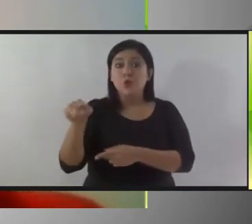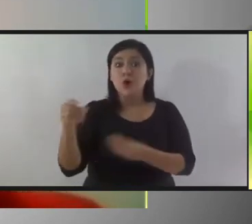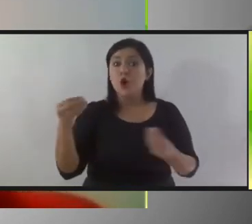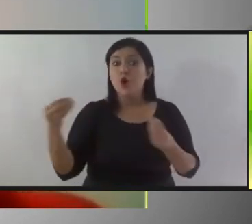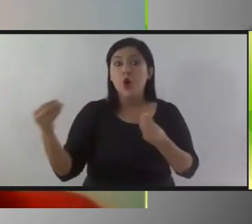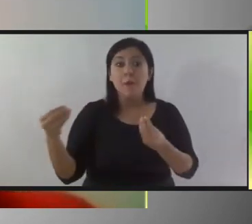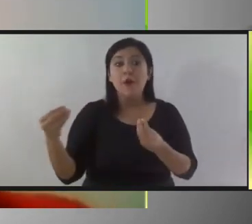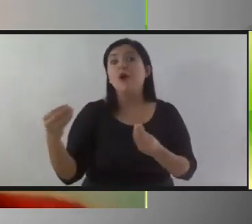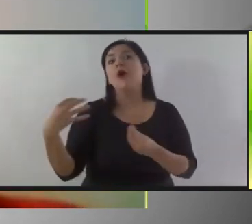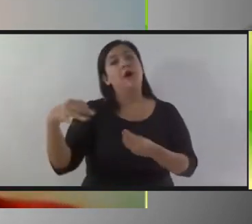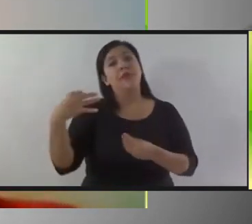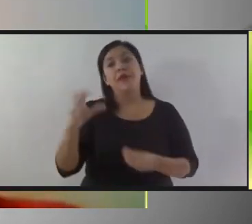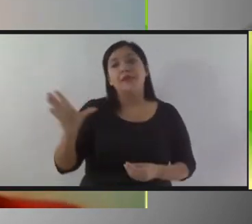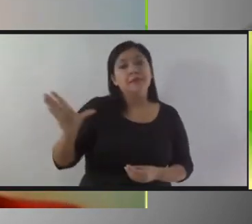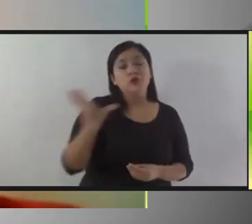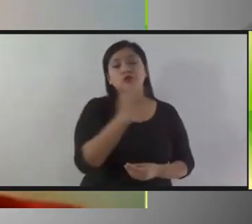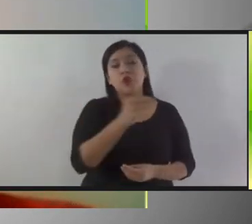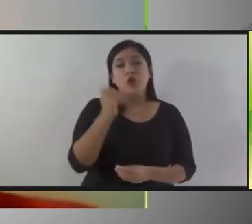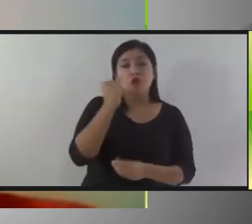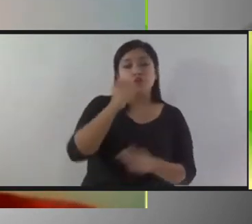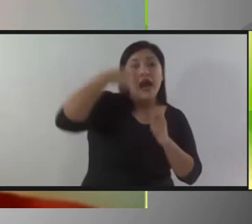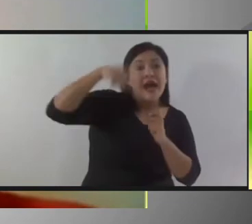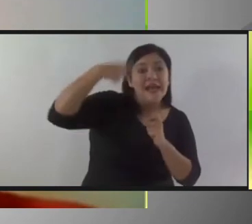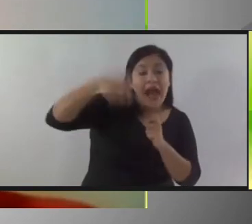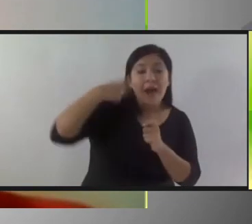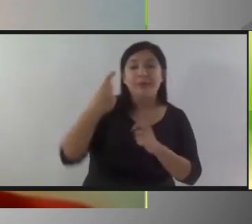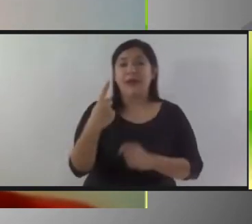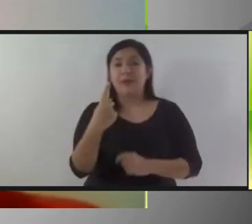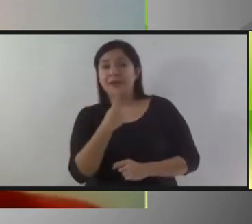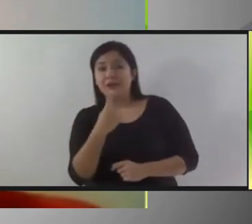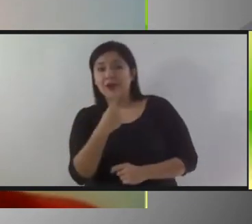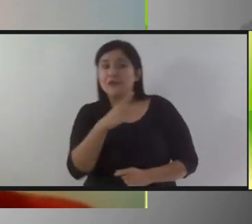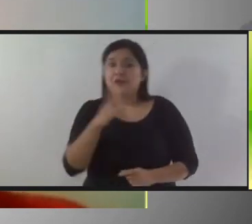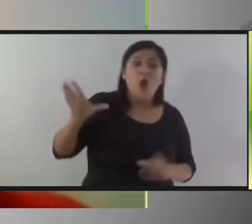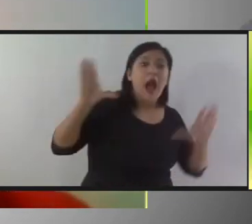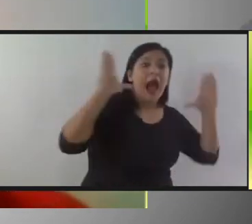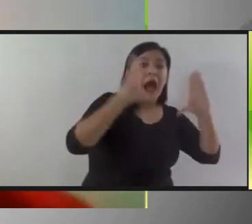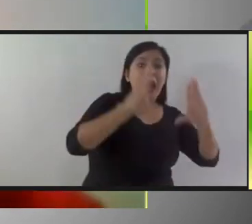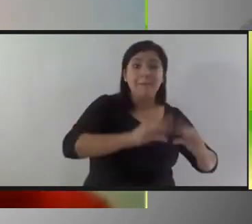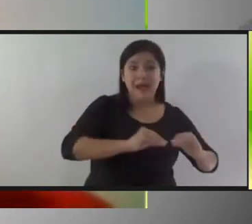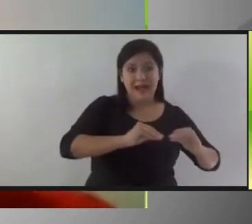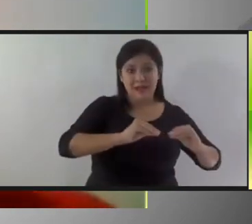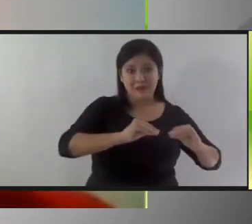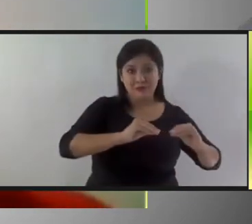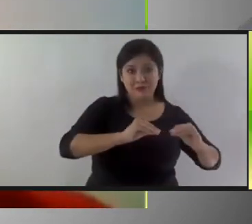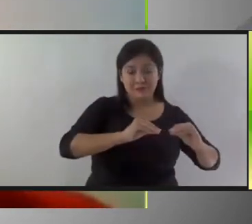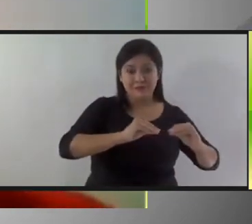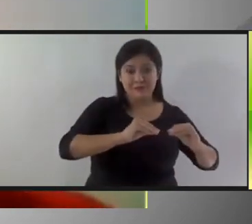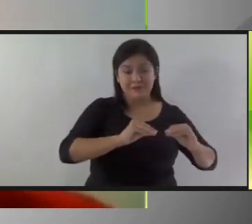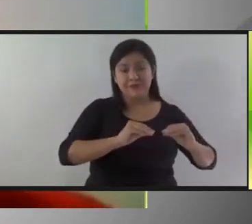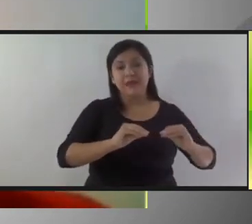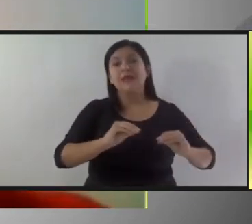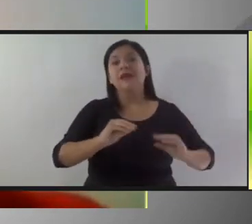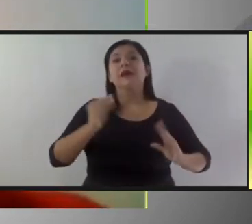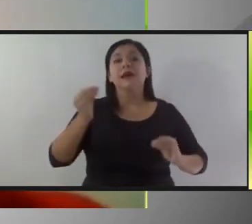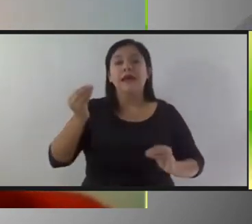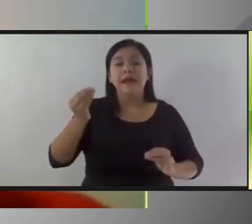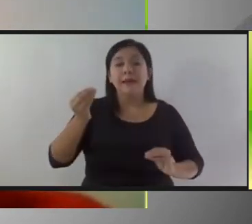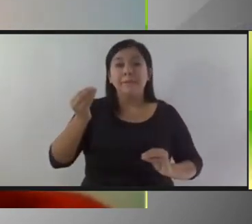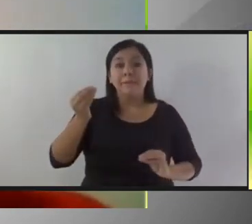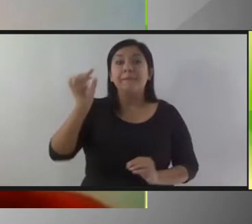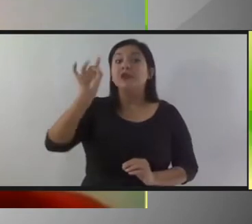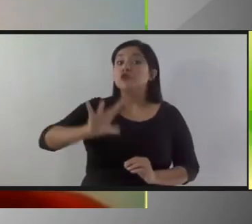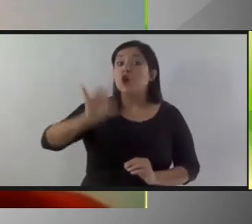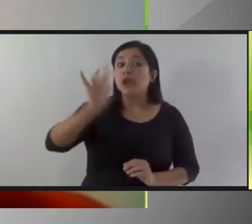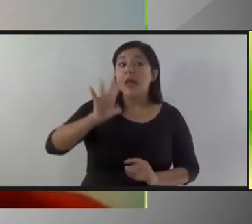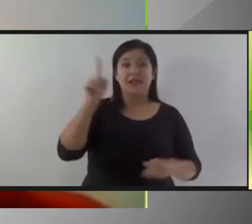hemos cerrado las cámaras y los micrófonos de todas las personas que están dentro de la sala de Zoom, salvo la de los panelistas